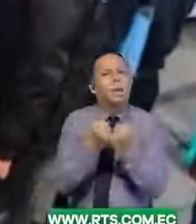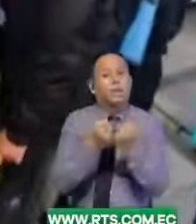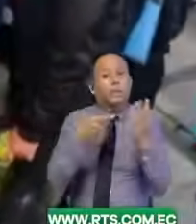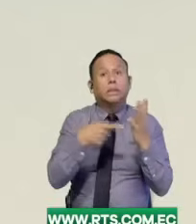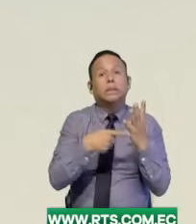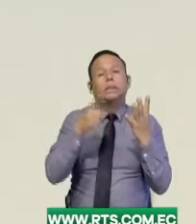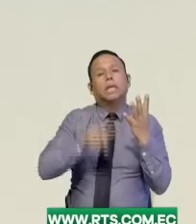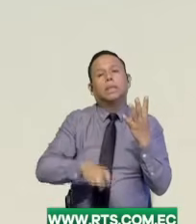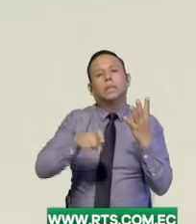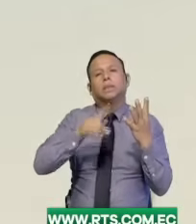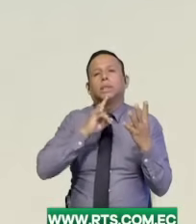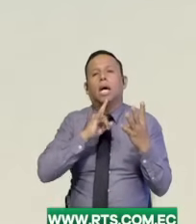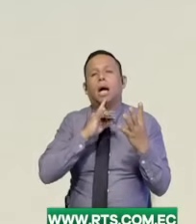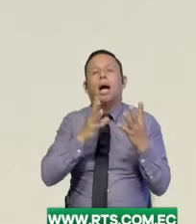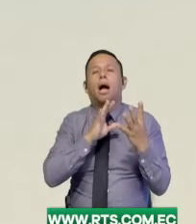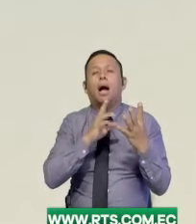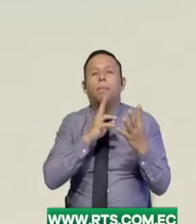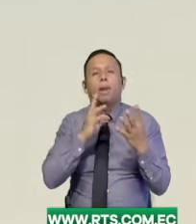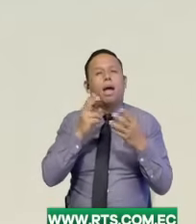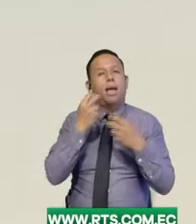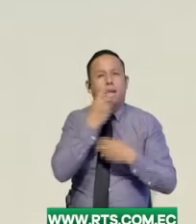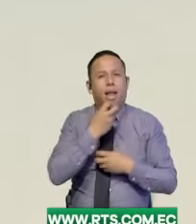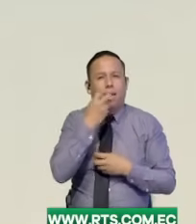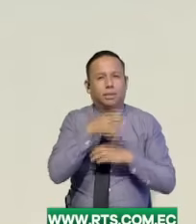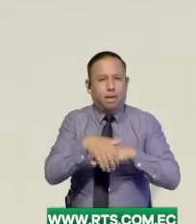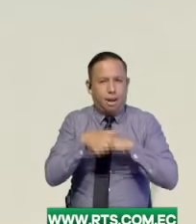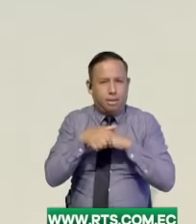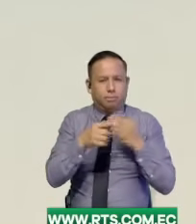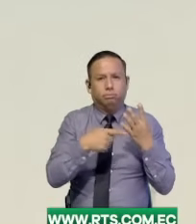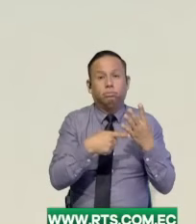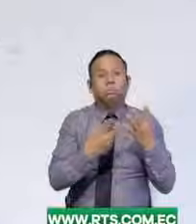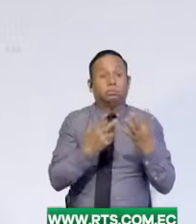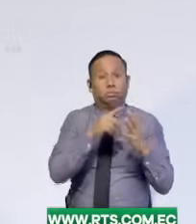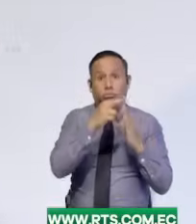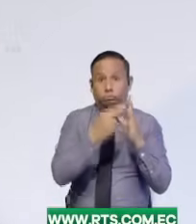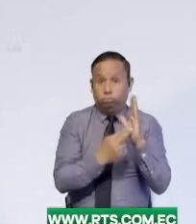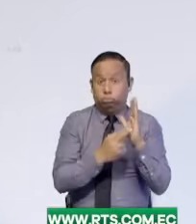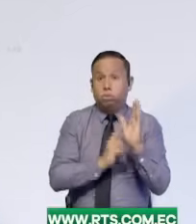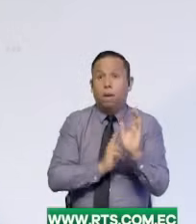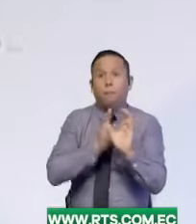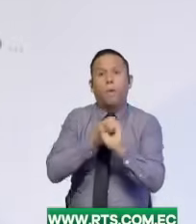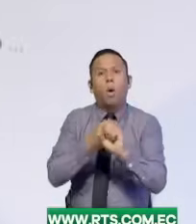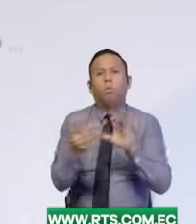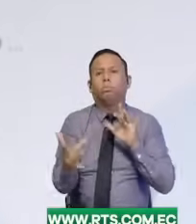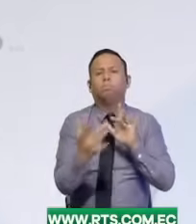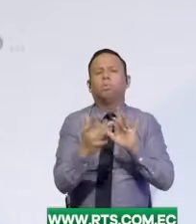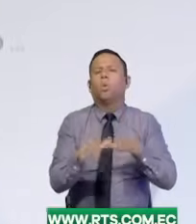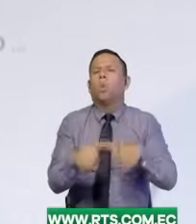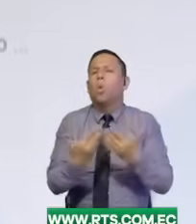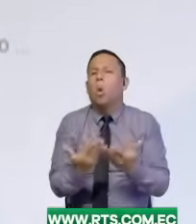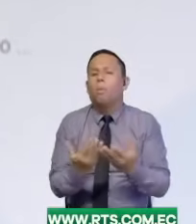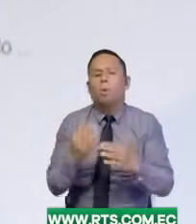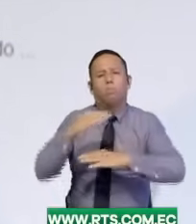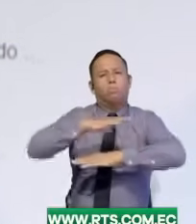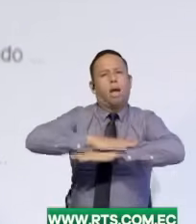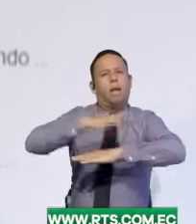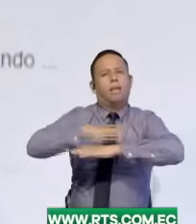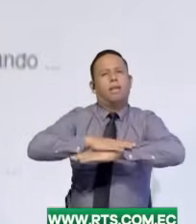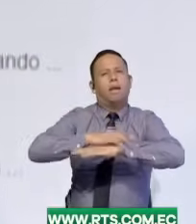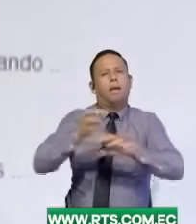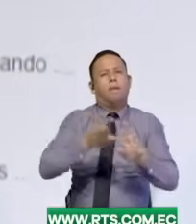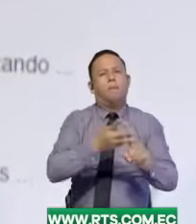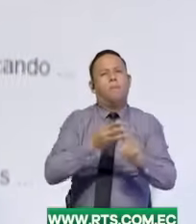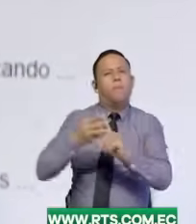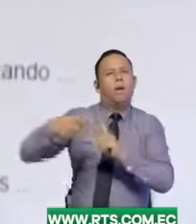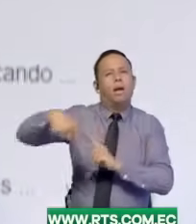inglés. Toda la información y el enlace para inscribirse en el programa lo puede encontrar ingresando a la página web de la Embajada y